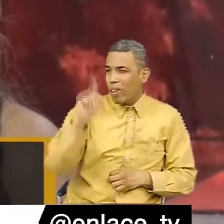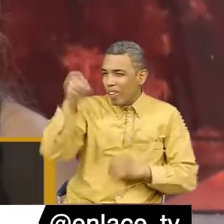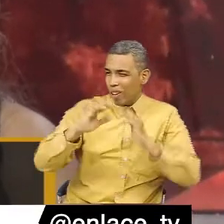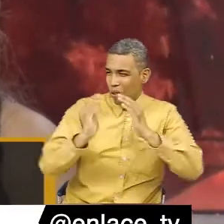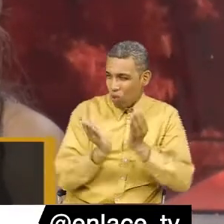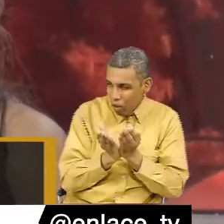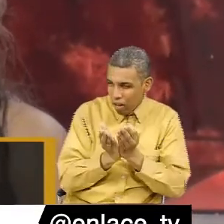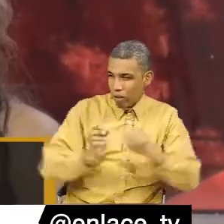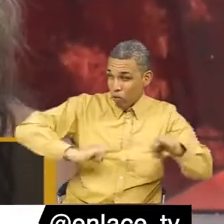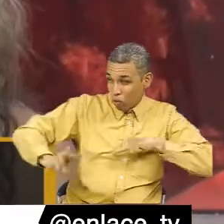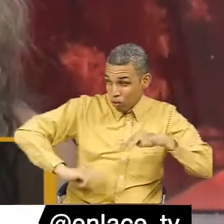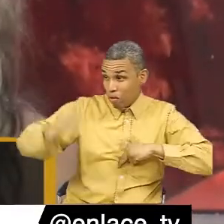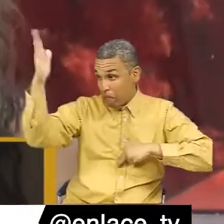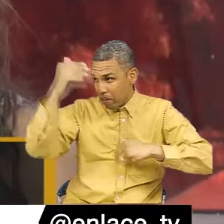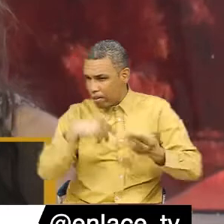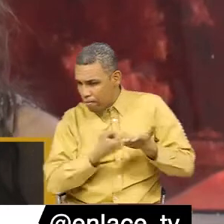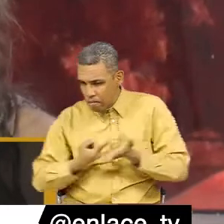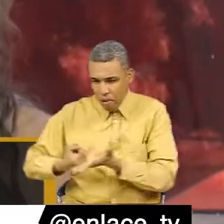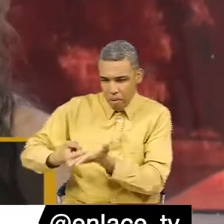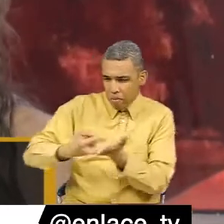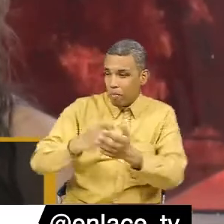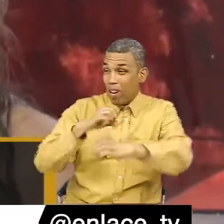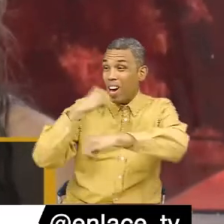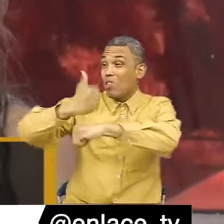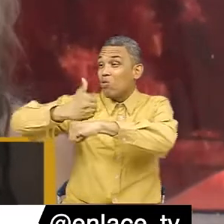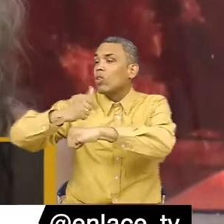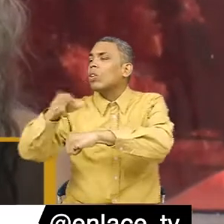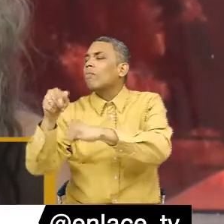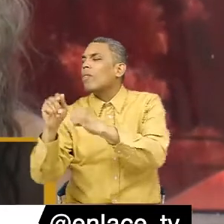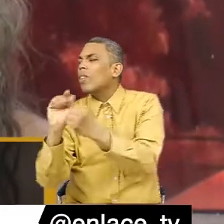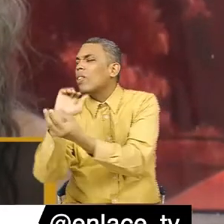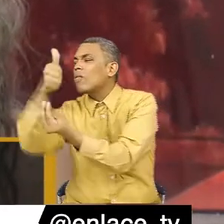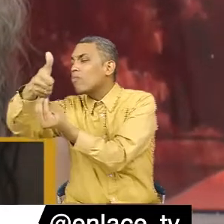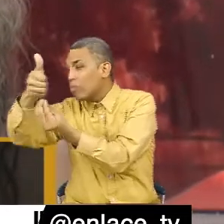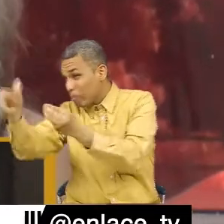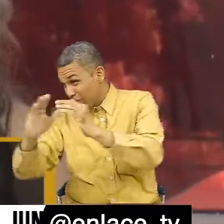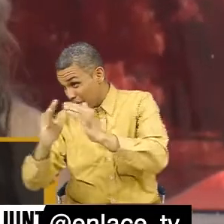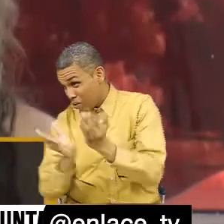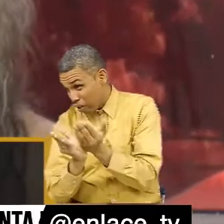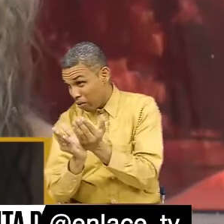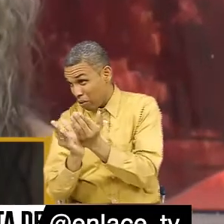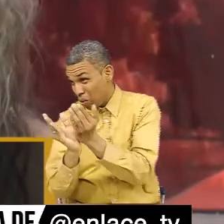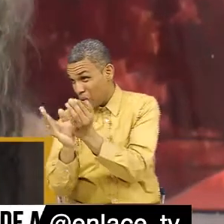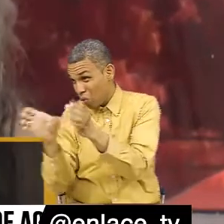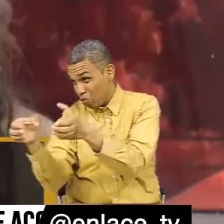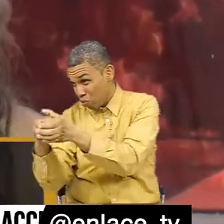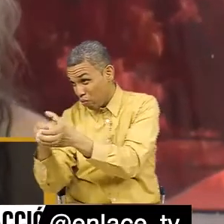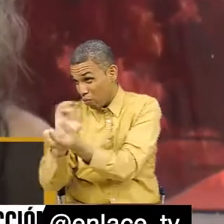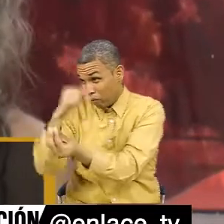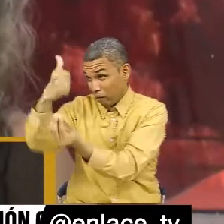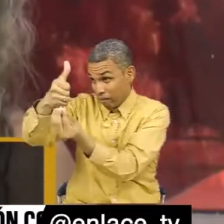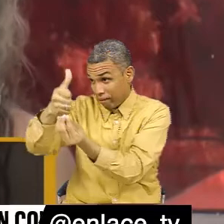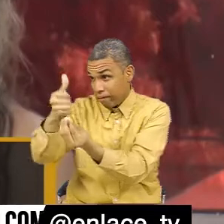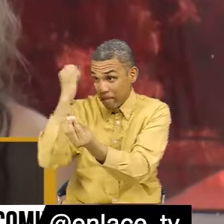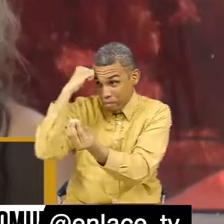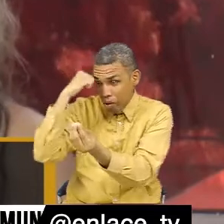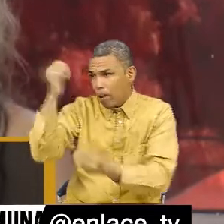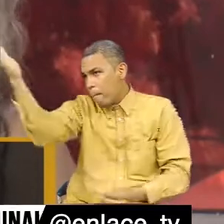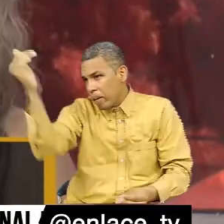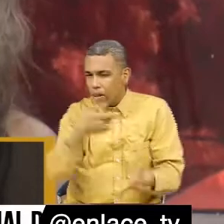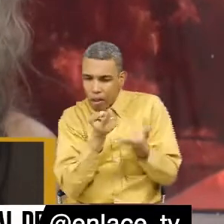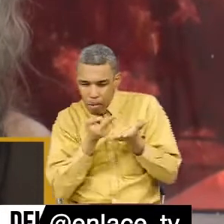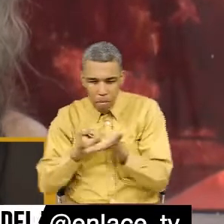de la institución, con la directora de grupo, porque tenemos que entrar primero a analizar y a revisar cuál